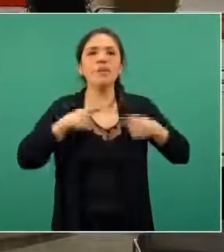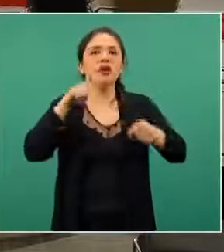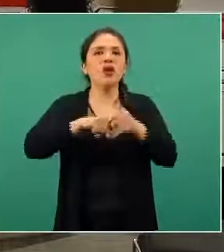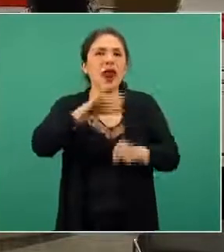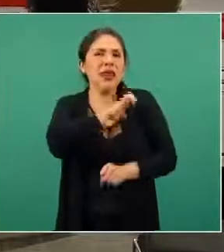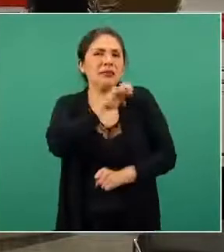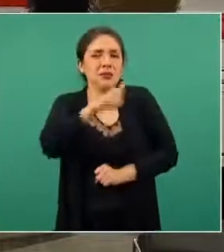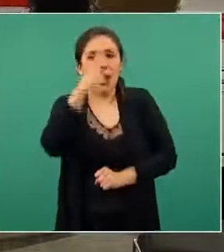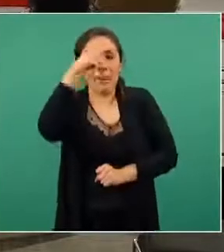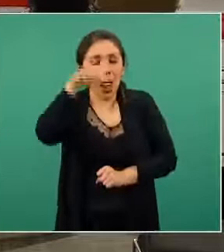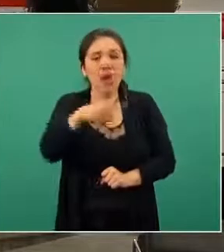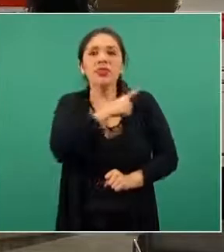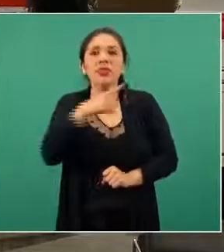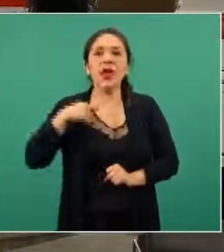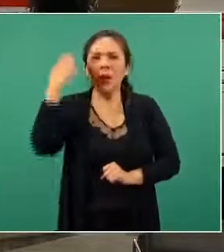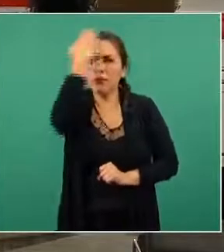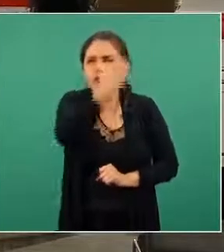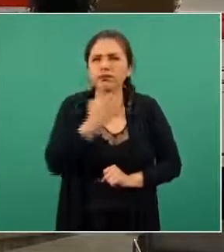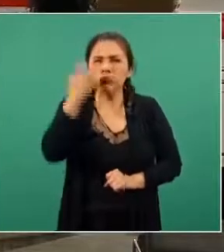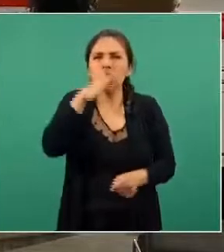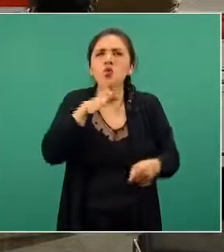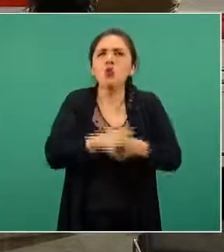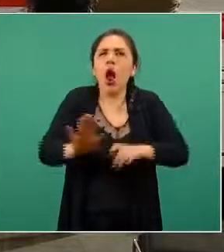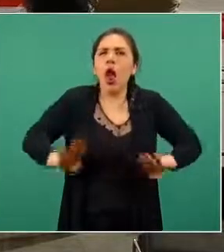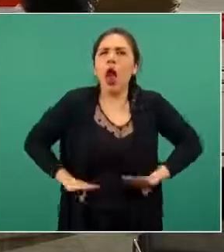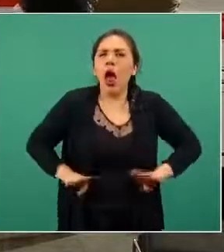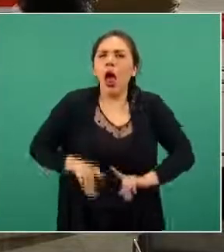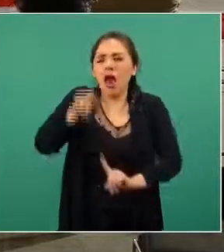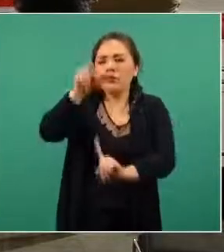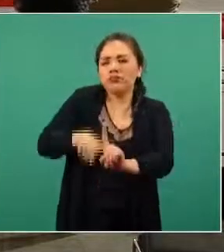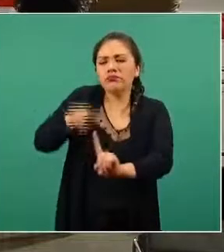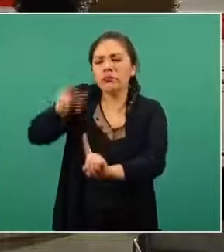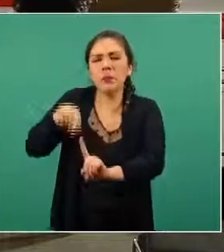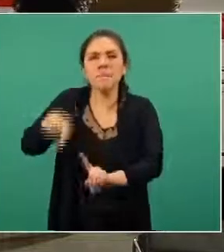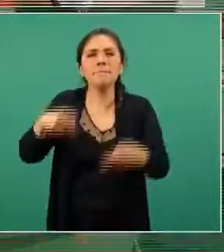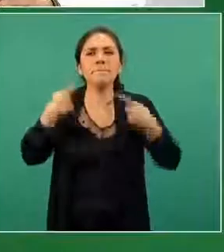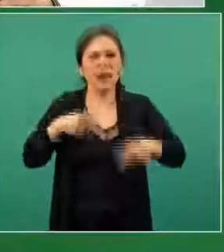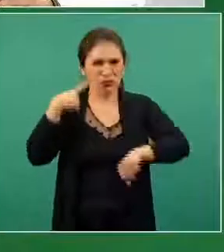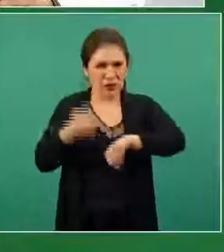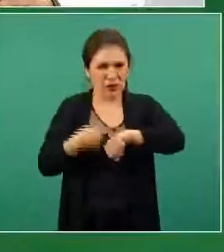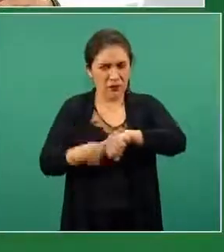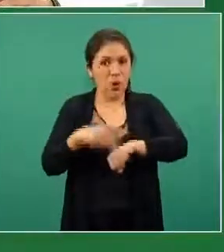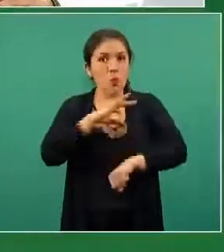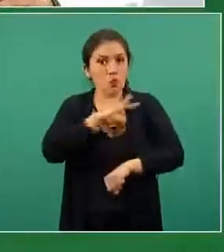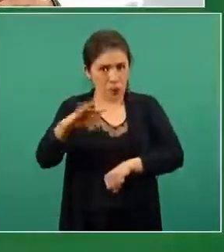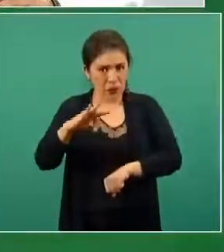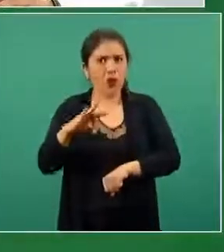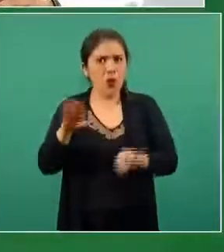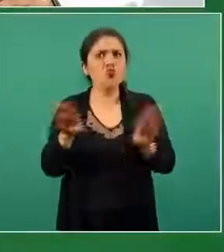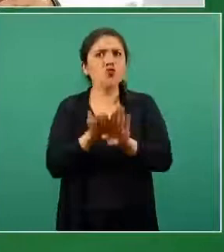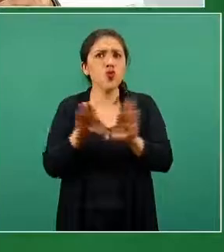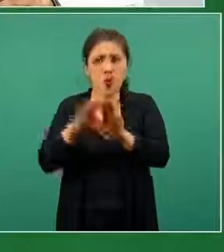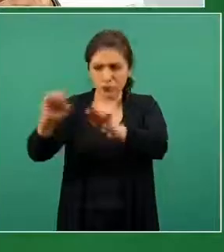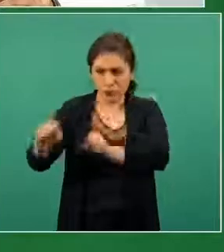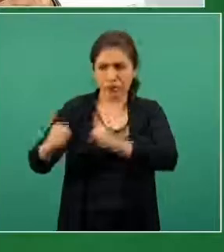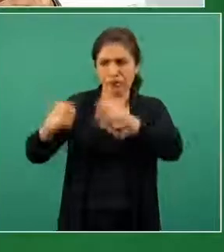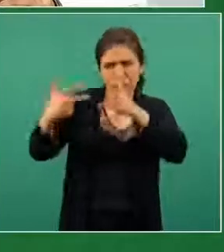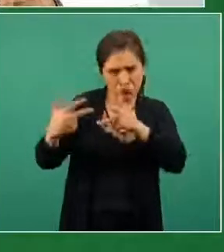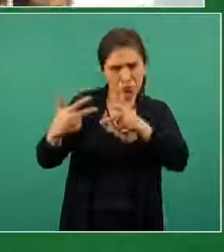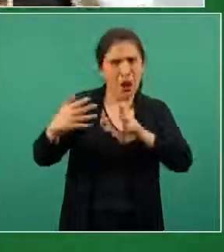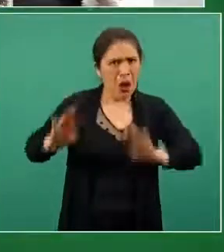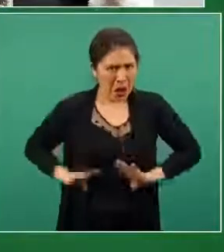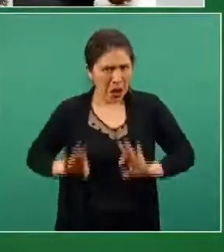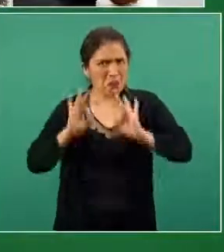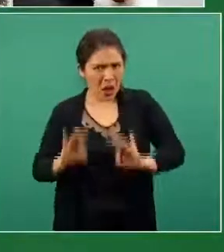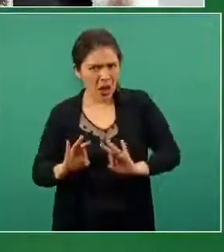casos que afectan a nuestros pacientes, cuáles pueden ser sujetos de tener una consulta a través de telemedicina